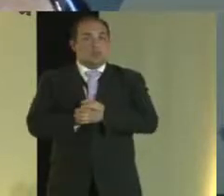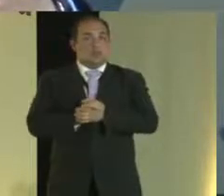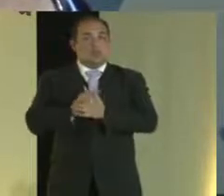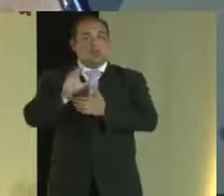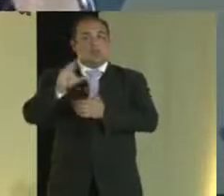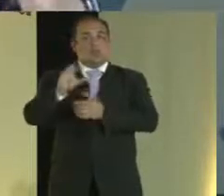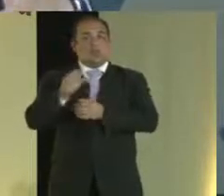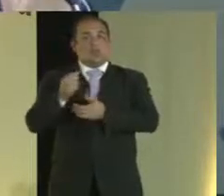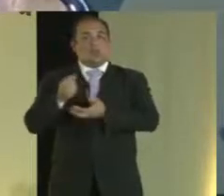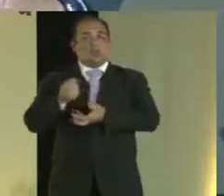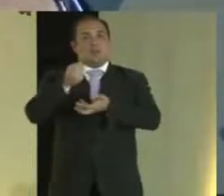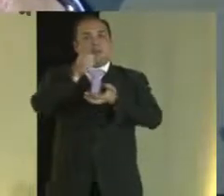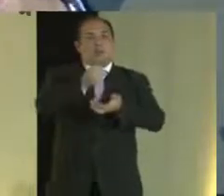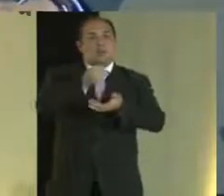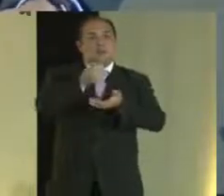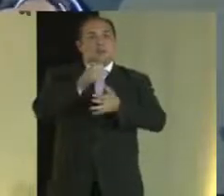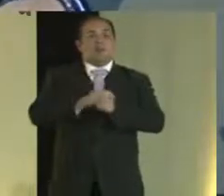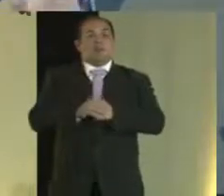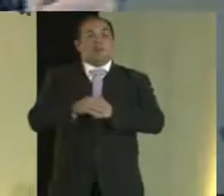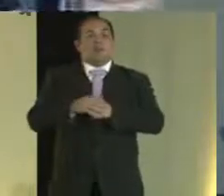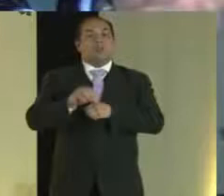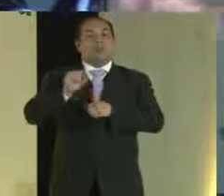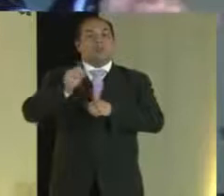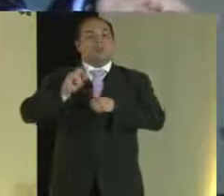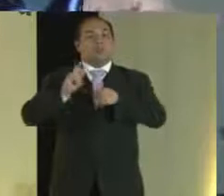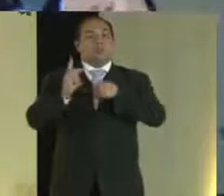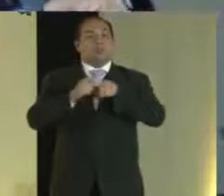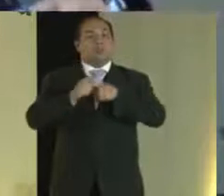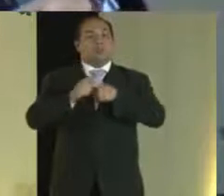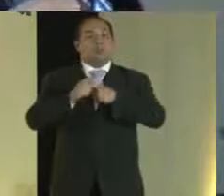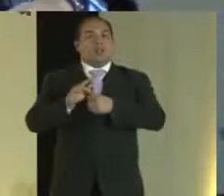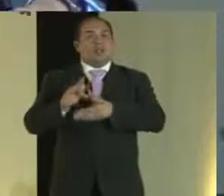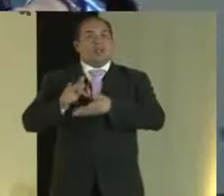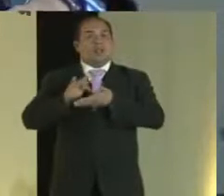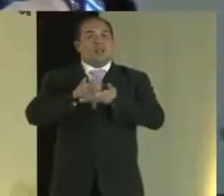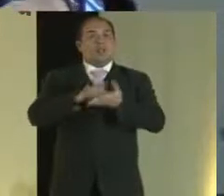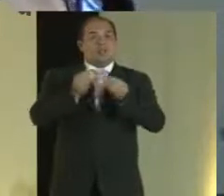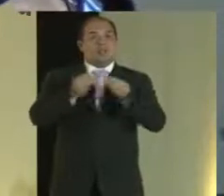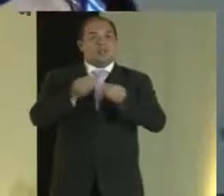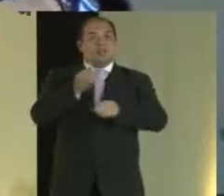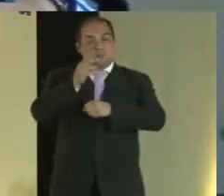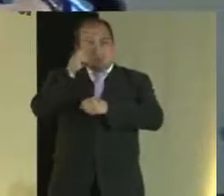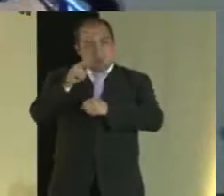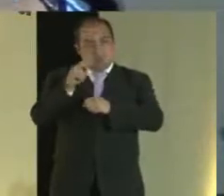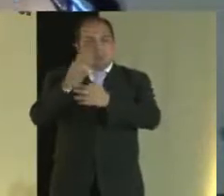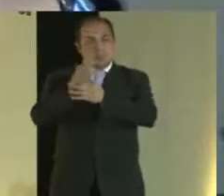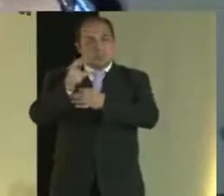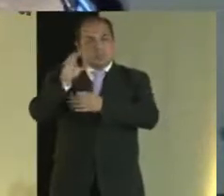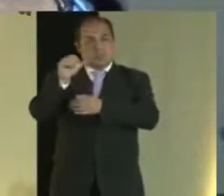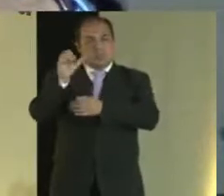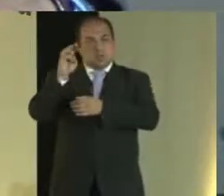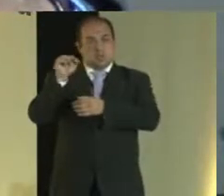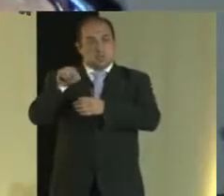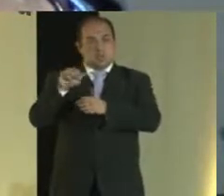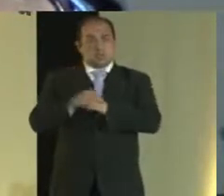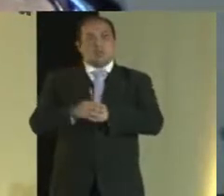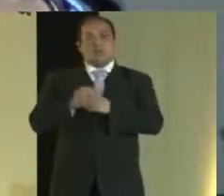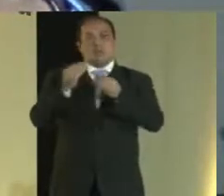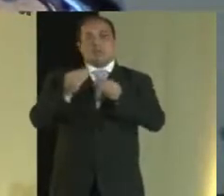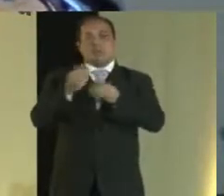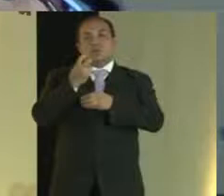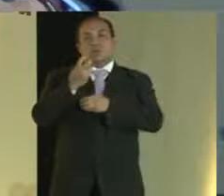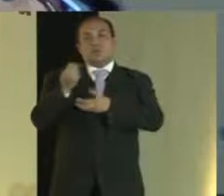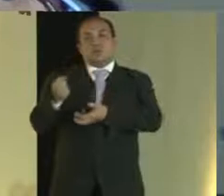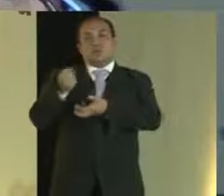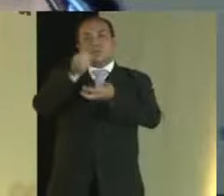capital extranjero ha jugado un papel importante en México, pero como ya lo decía Carmen, en muchas veces este capital